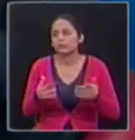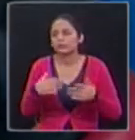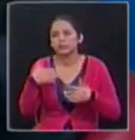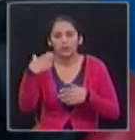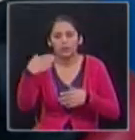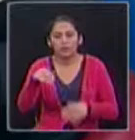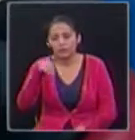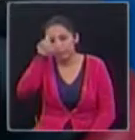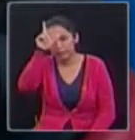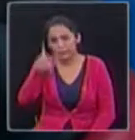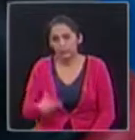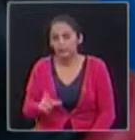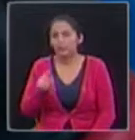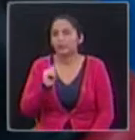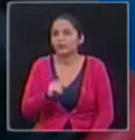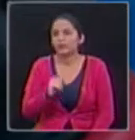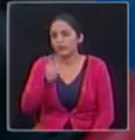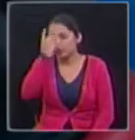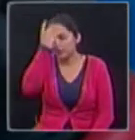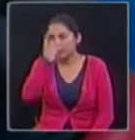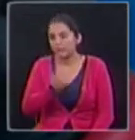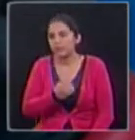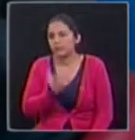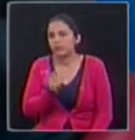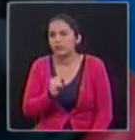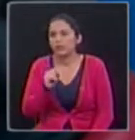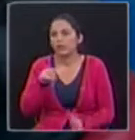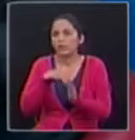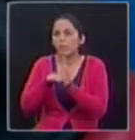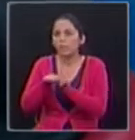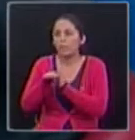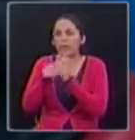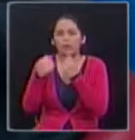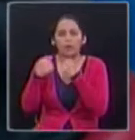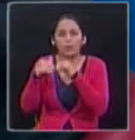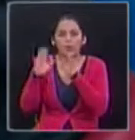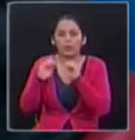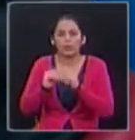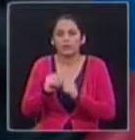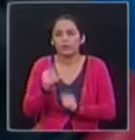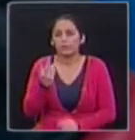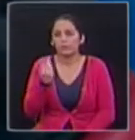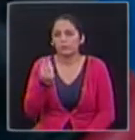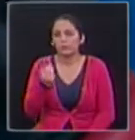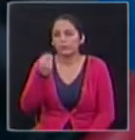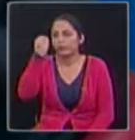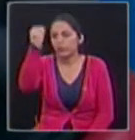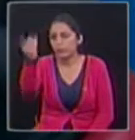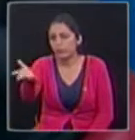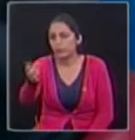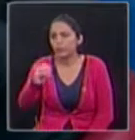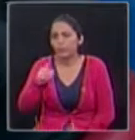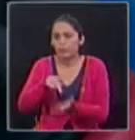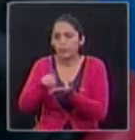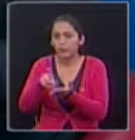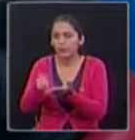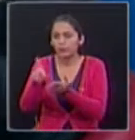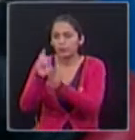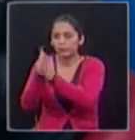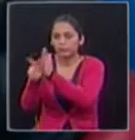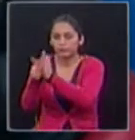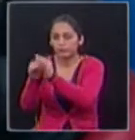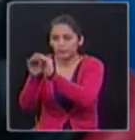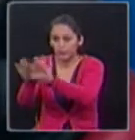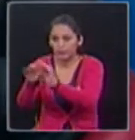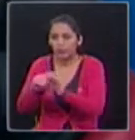punto autorizado por la banca privada a hacer intermediación financiera, o sea, entregar dólares físicos al cambio de dinero electrónico, lo puede hacer y no es